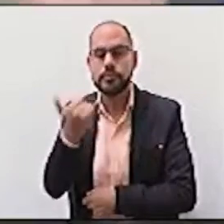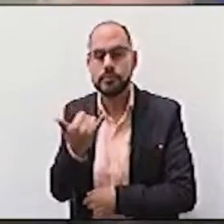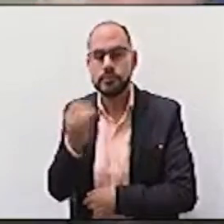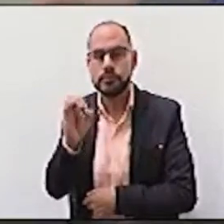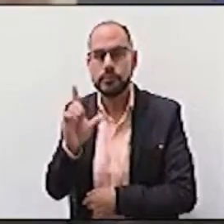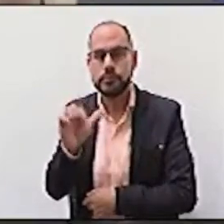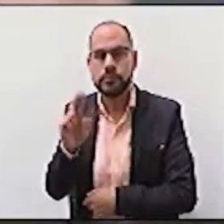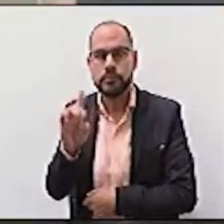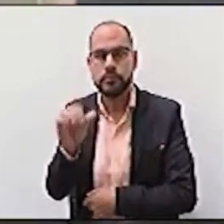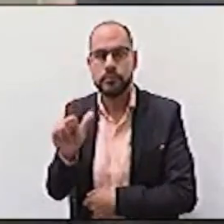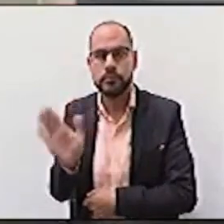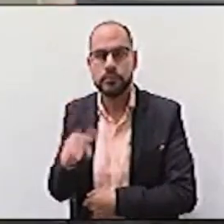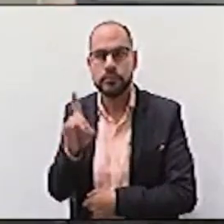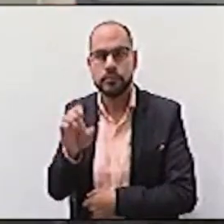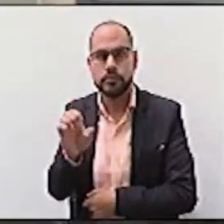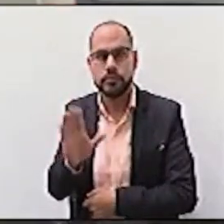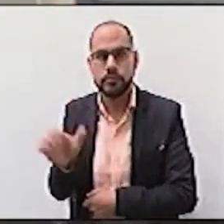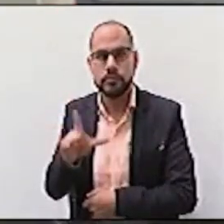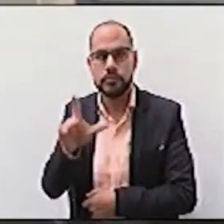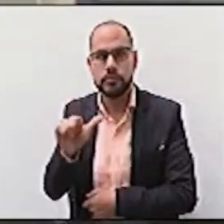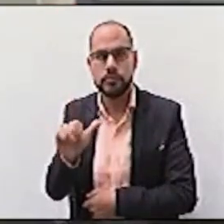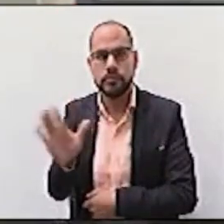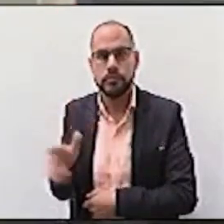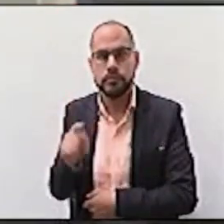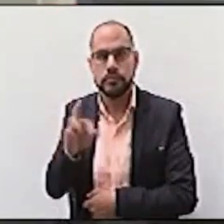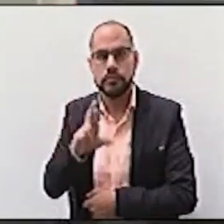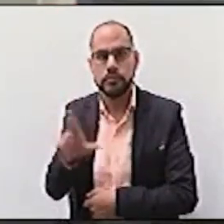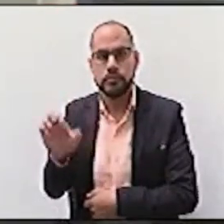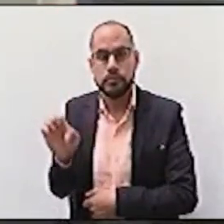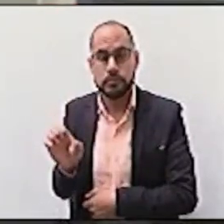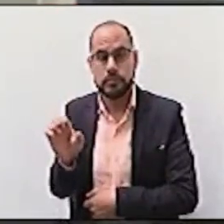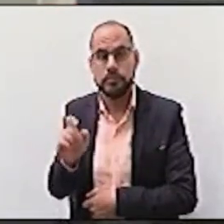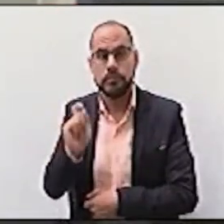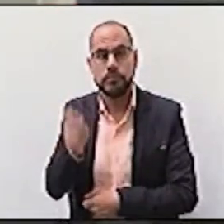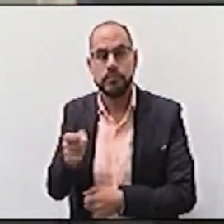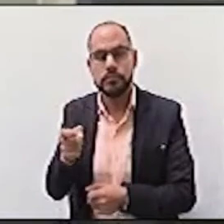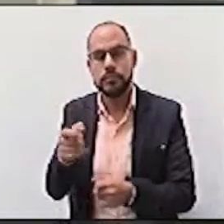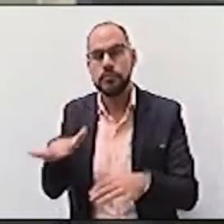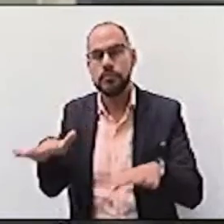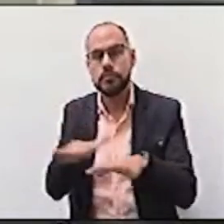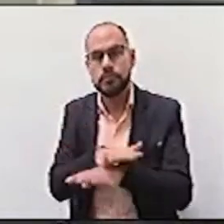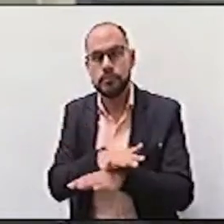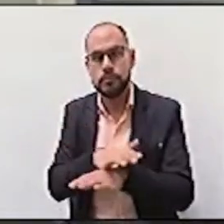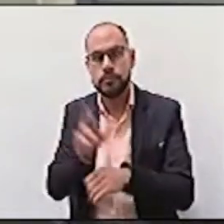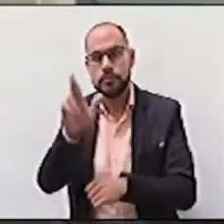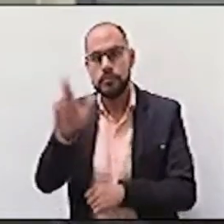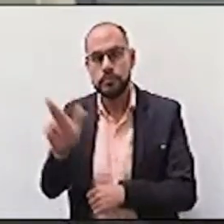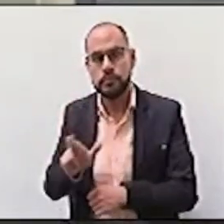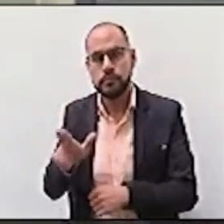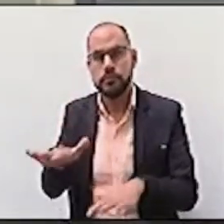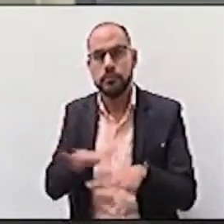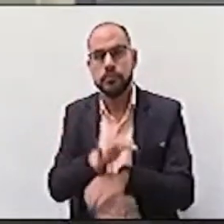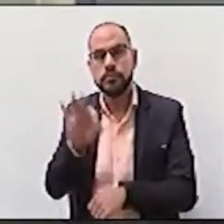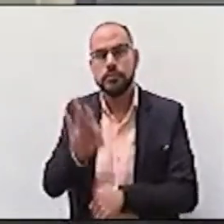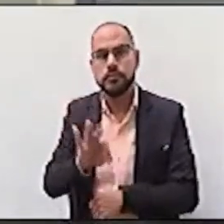que era nada más un párrafo, era cambiar la fecha de